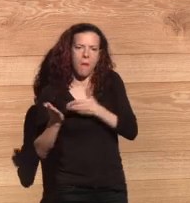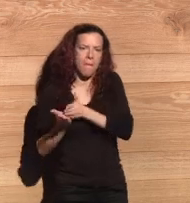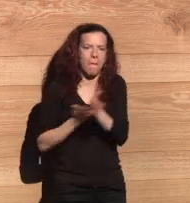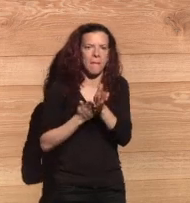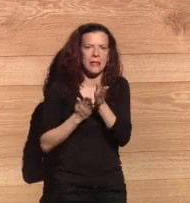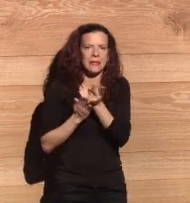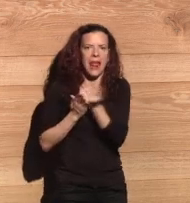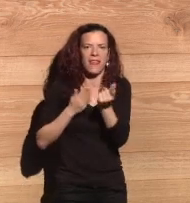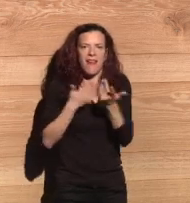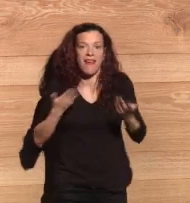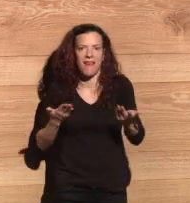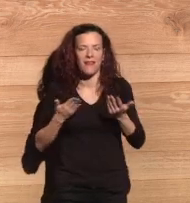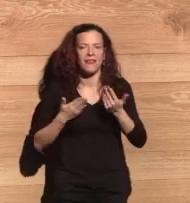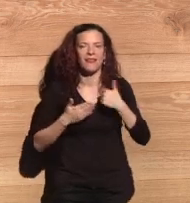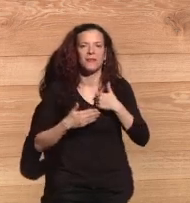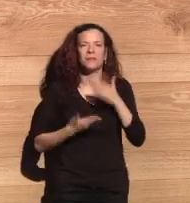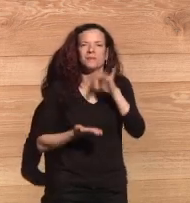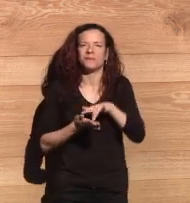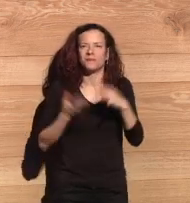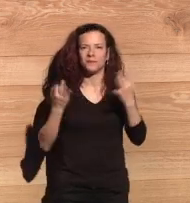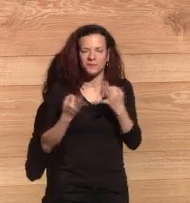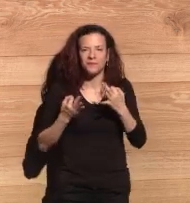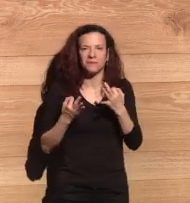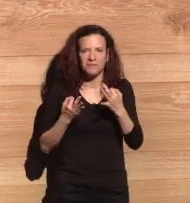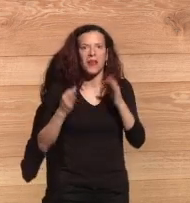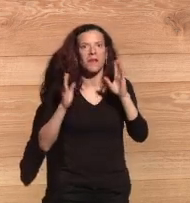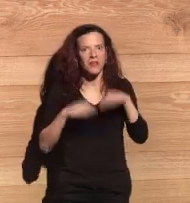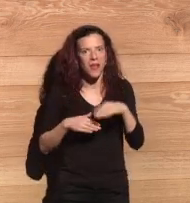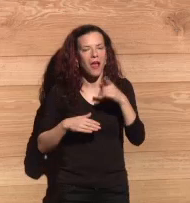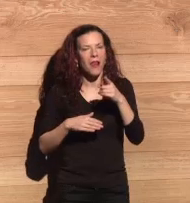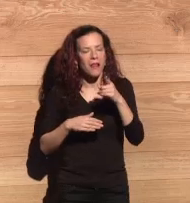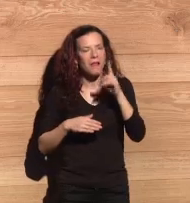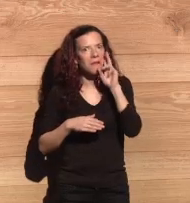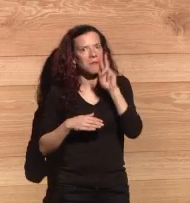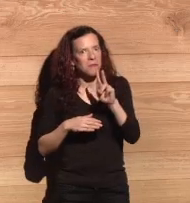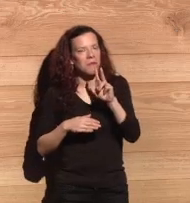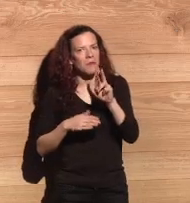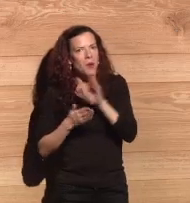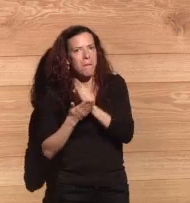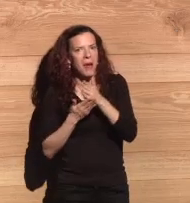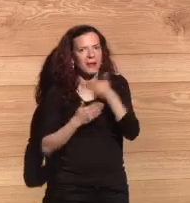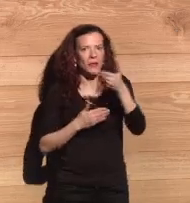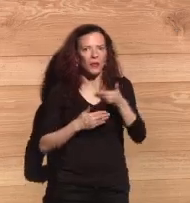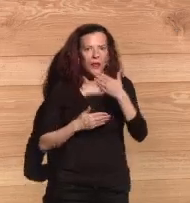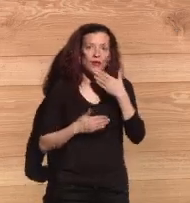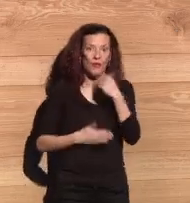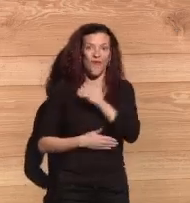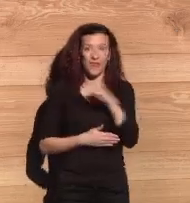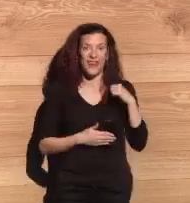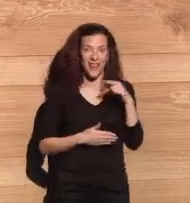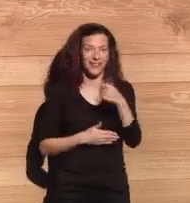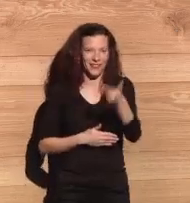salida tiene esto? Bueno, pues a mí me ocurrió que me encontré esta salida, ¿no? Entonces esa es la parte importante de todo esto como freelance, ¿no?